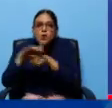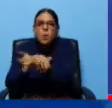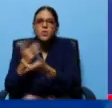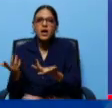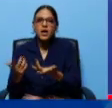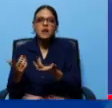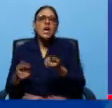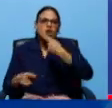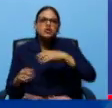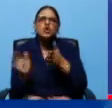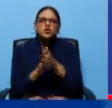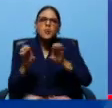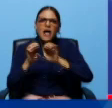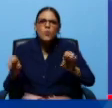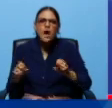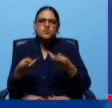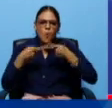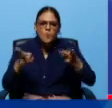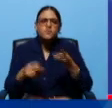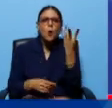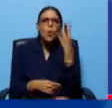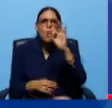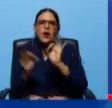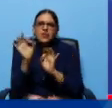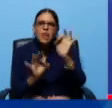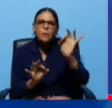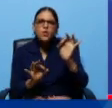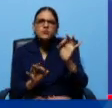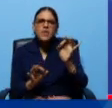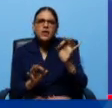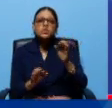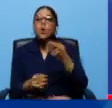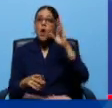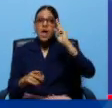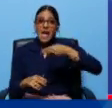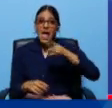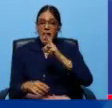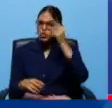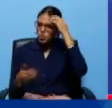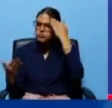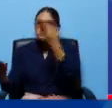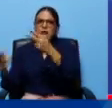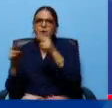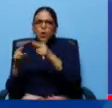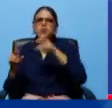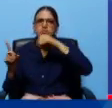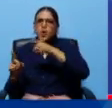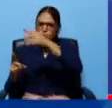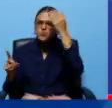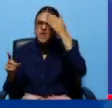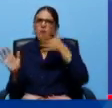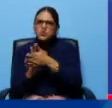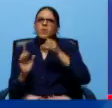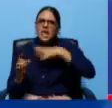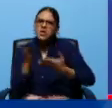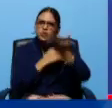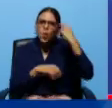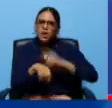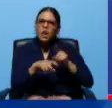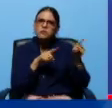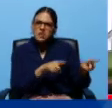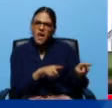lo que era educación pública, que era el 40%, Héctor, tú lo sabes muy bien, Tú eres un niño de esa época.